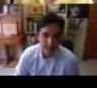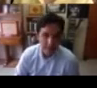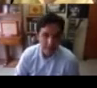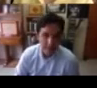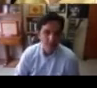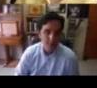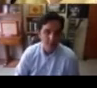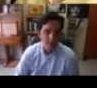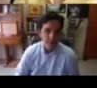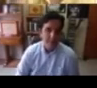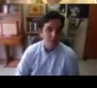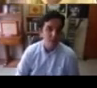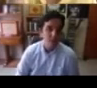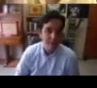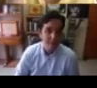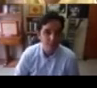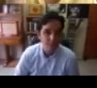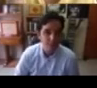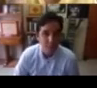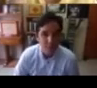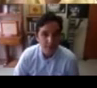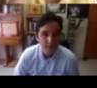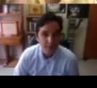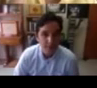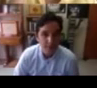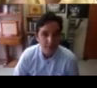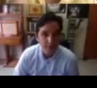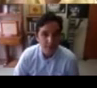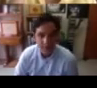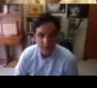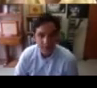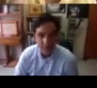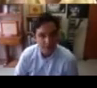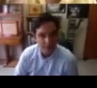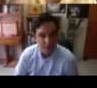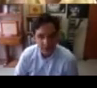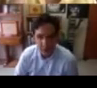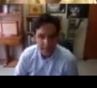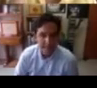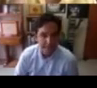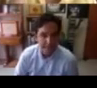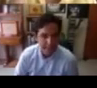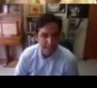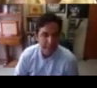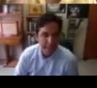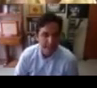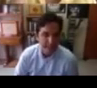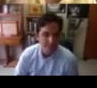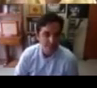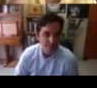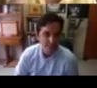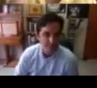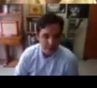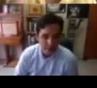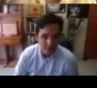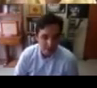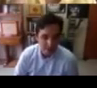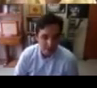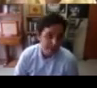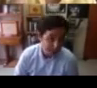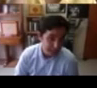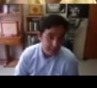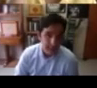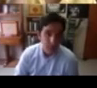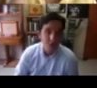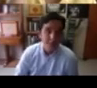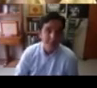como también constructores de su propio discurso. Y el proyecto Tiempo para Juglar se trata de eso, ¿no? Muchas veces